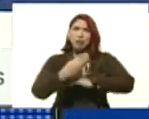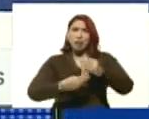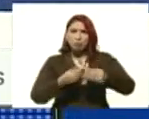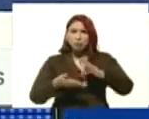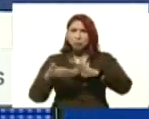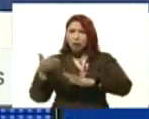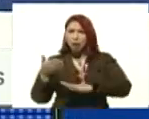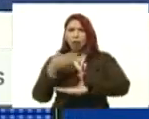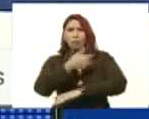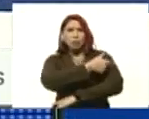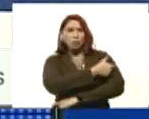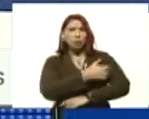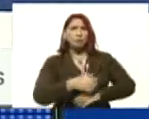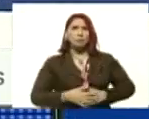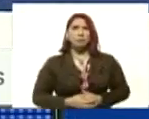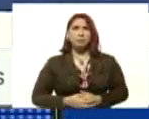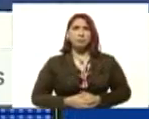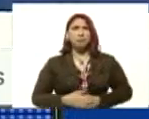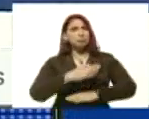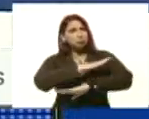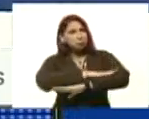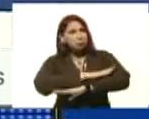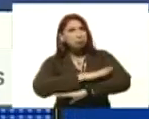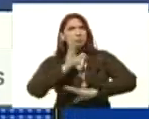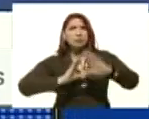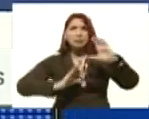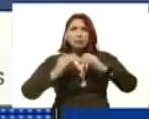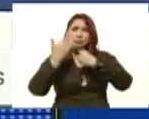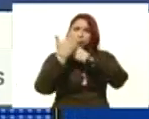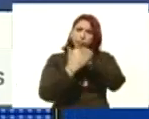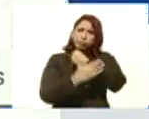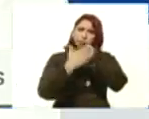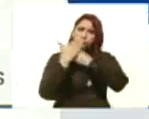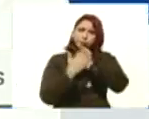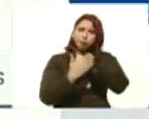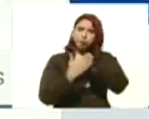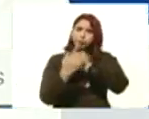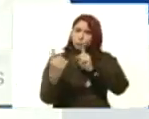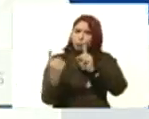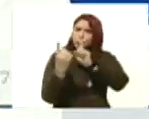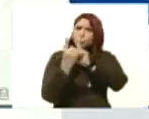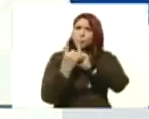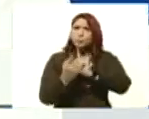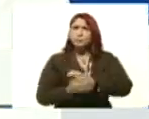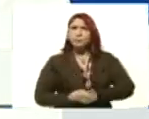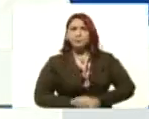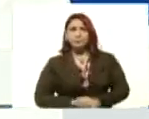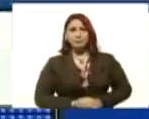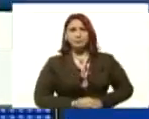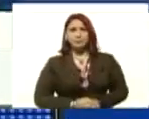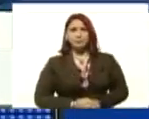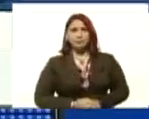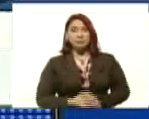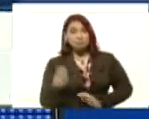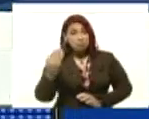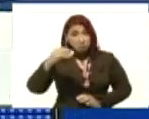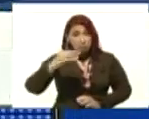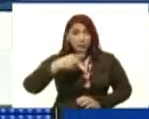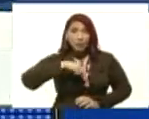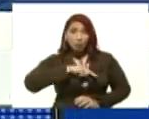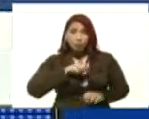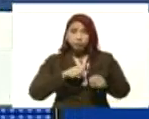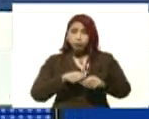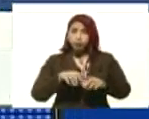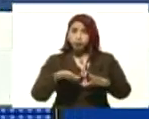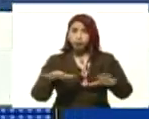vacunar. Trato científico, cariñoso, cercano. Y además hemos